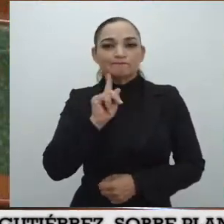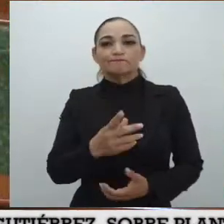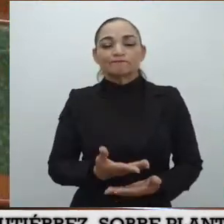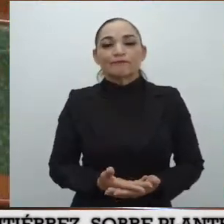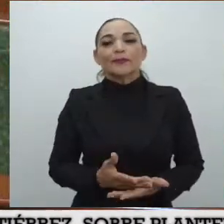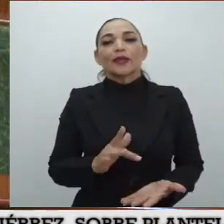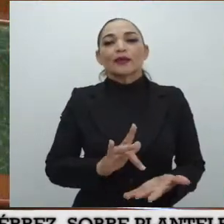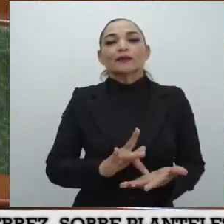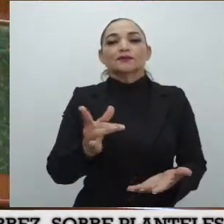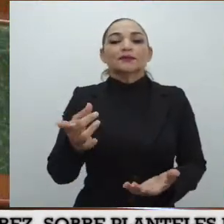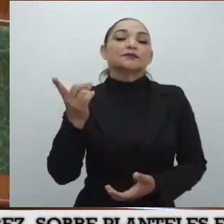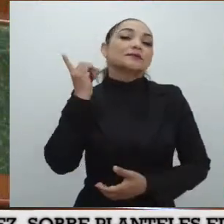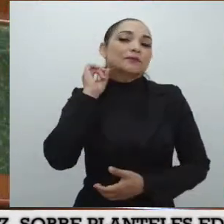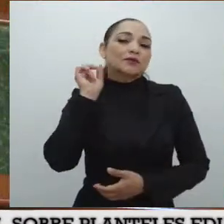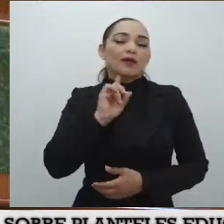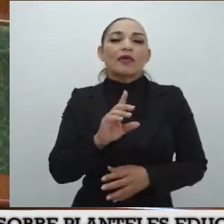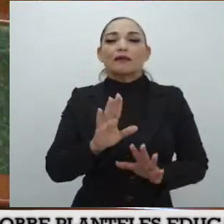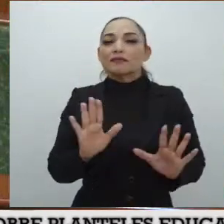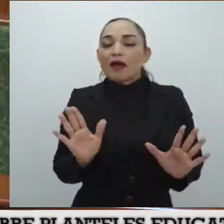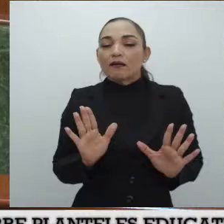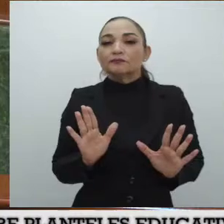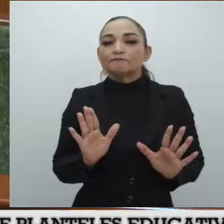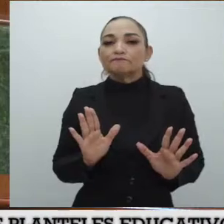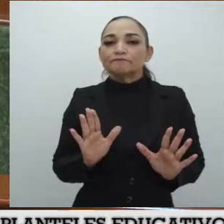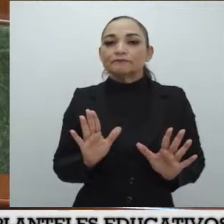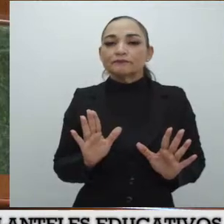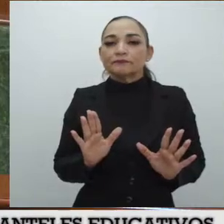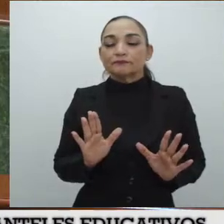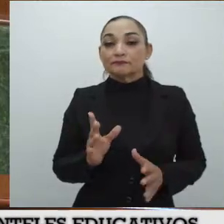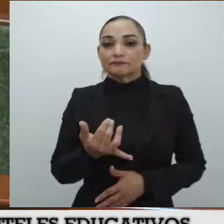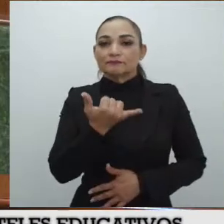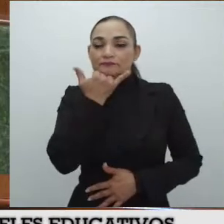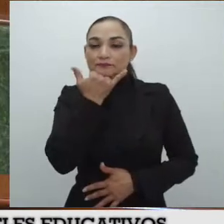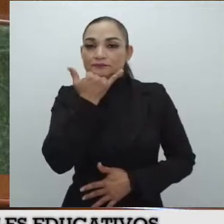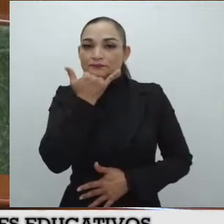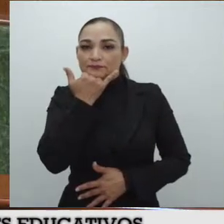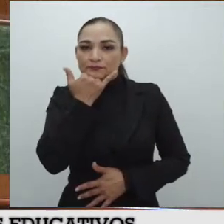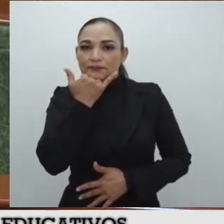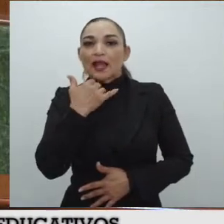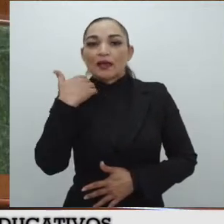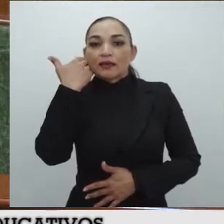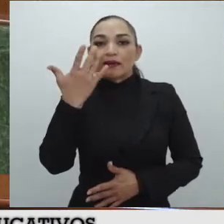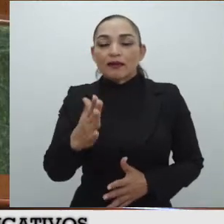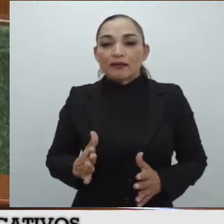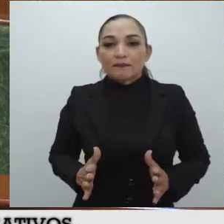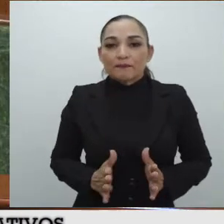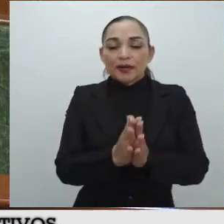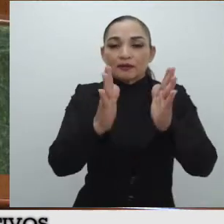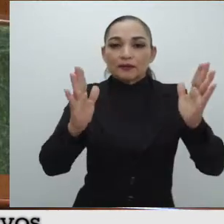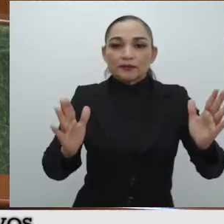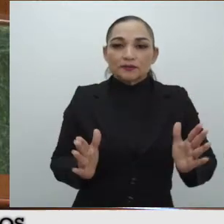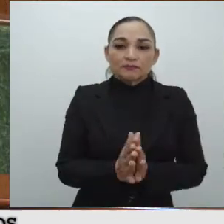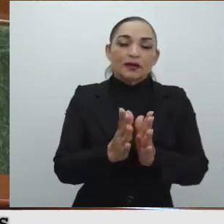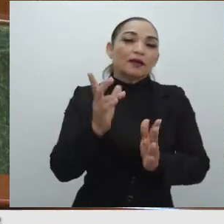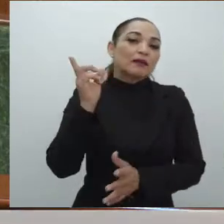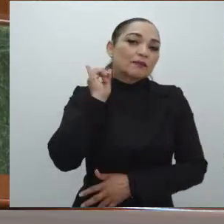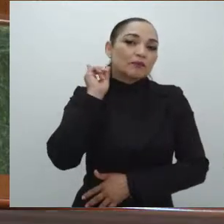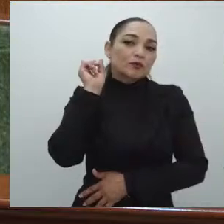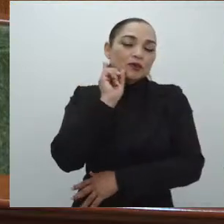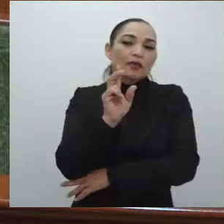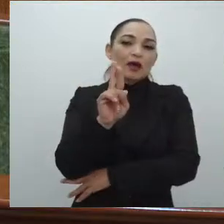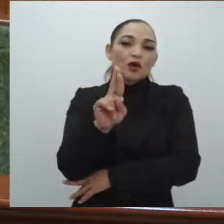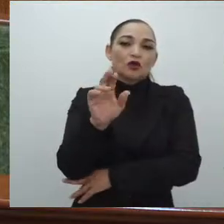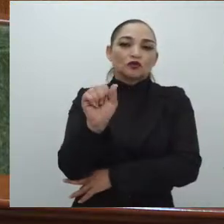Gracias, diputada. No habiendo, disculpe, ha solicitado el uso de la voz la diputada Rosario Zuna. Adelante, diputada.